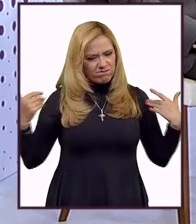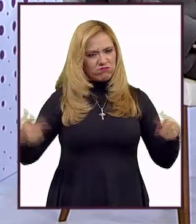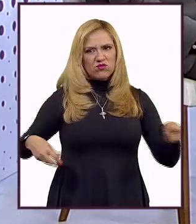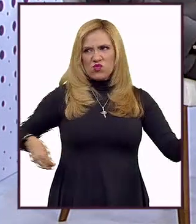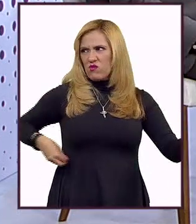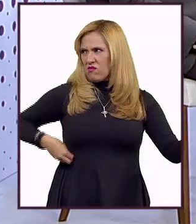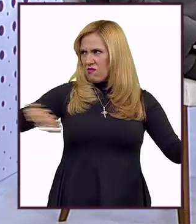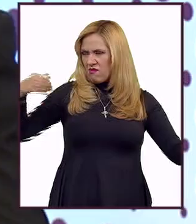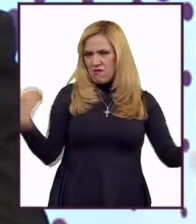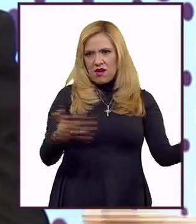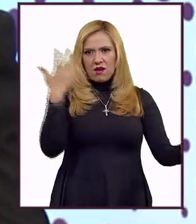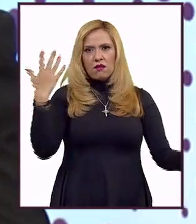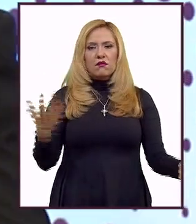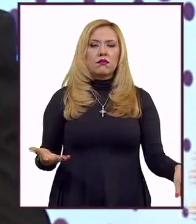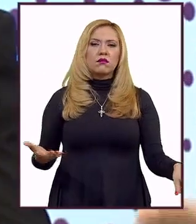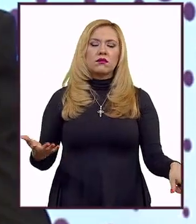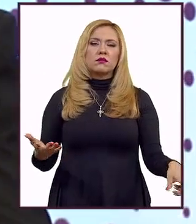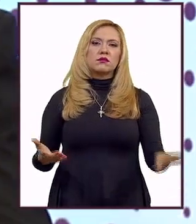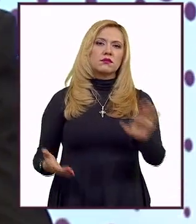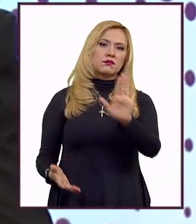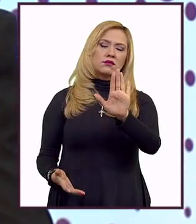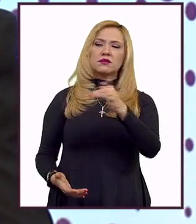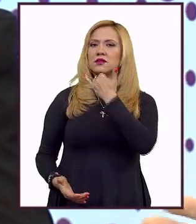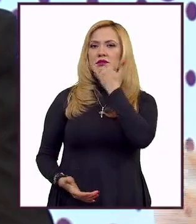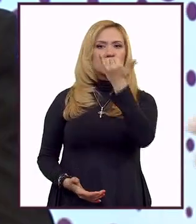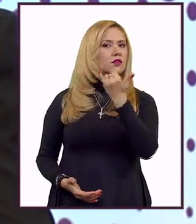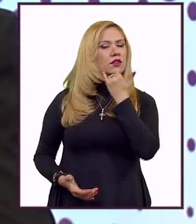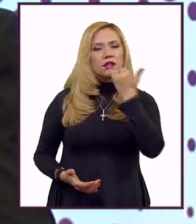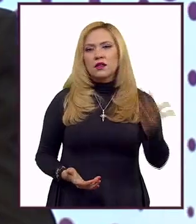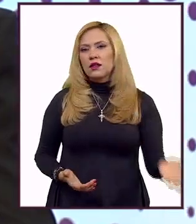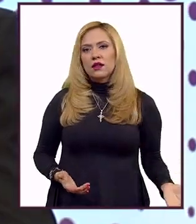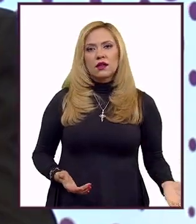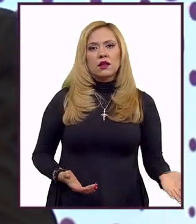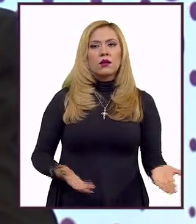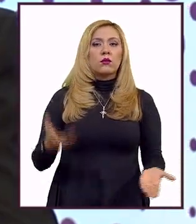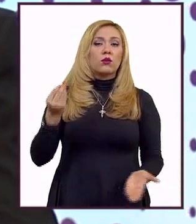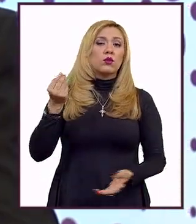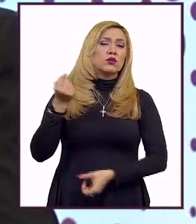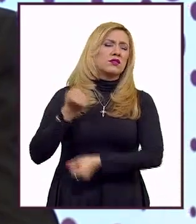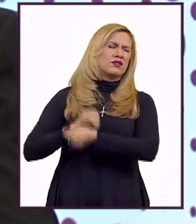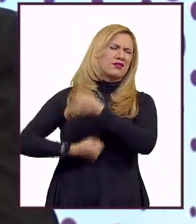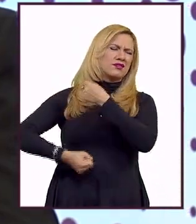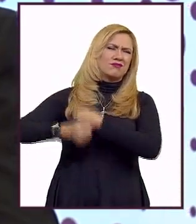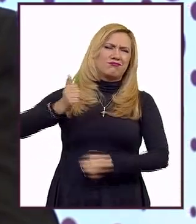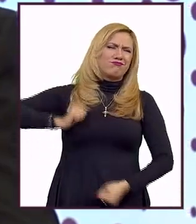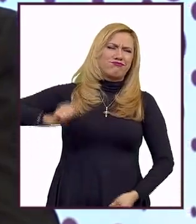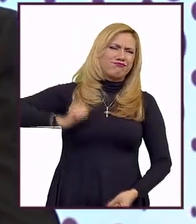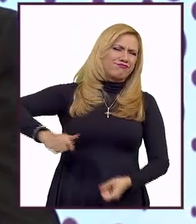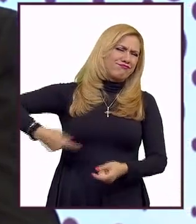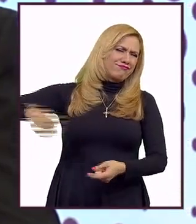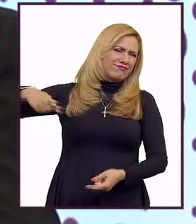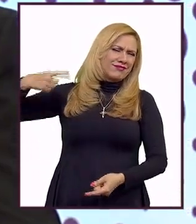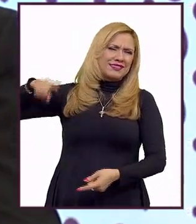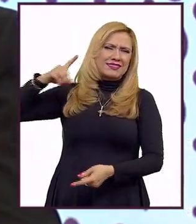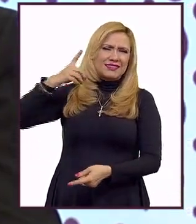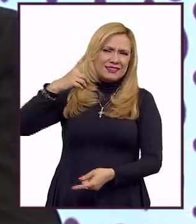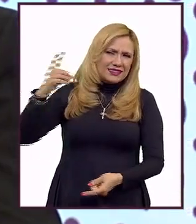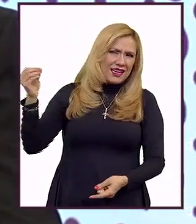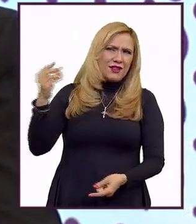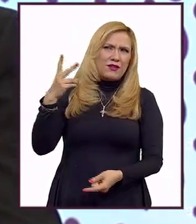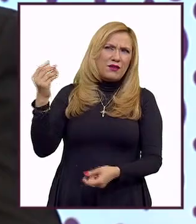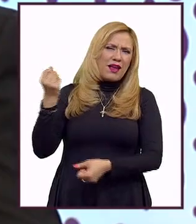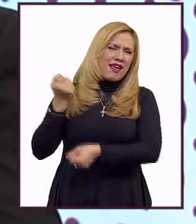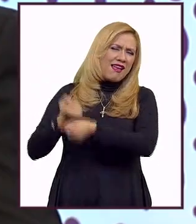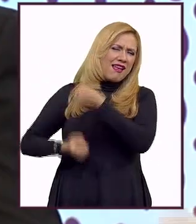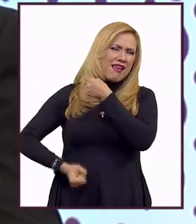Pero creo que aquí partimos de una premisa equivocada. Creo que desde hace siglos, si nosotros leemos a César Beccaria, podemos darnos cuenta de que una